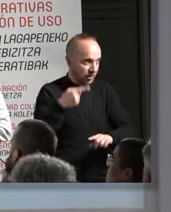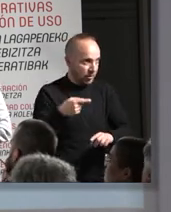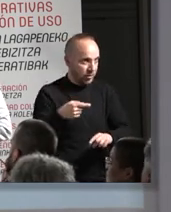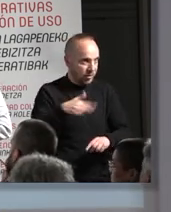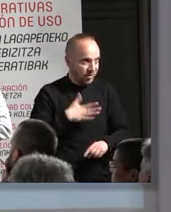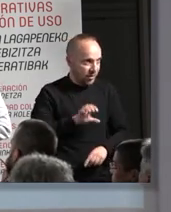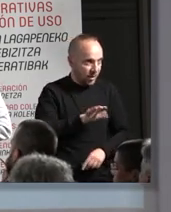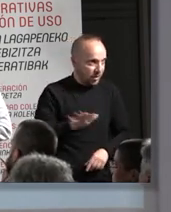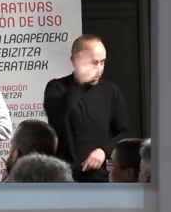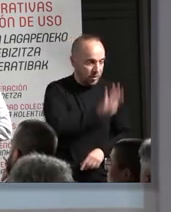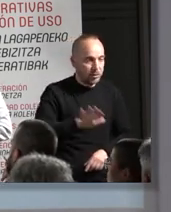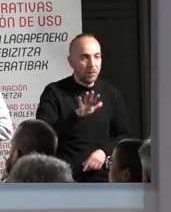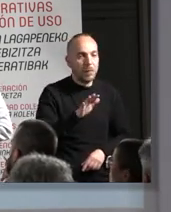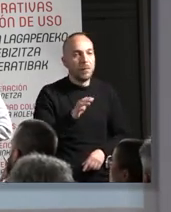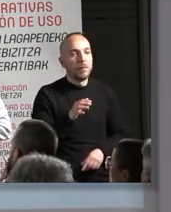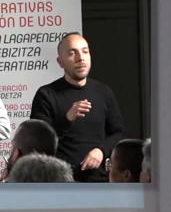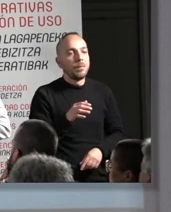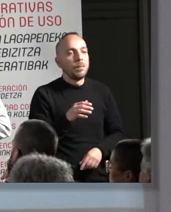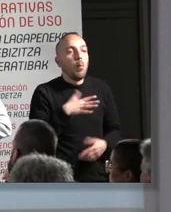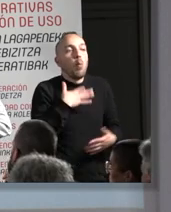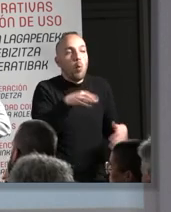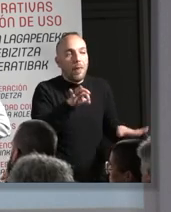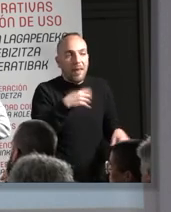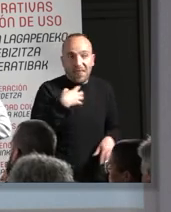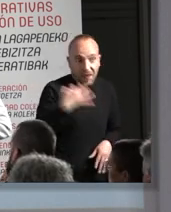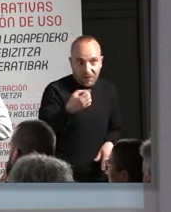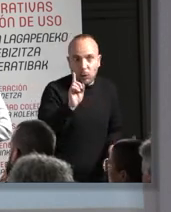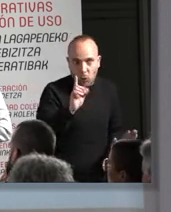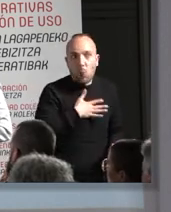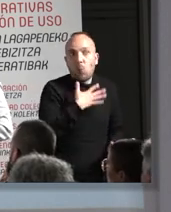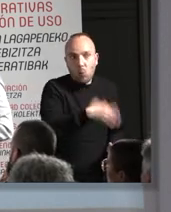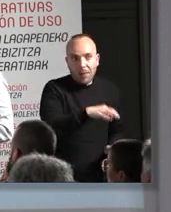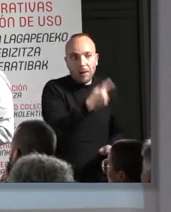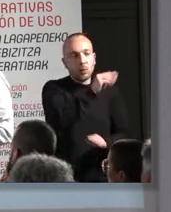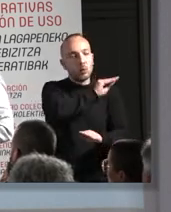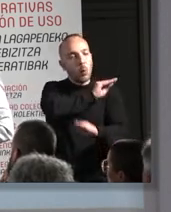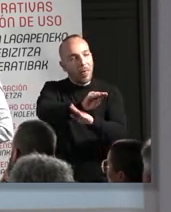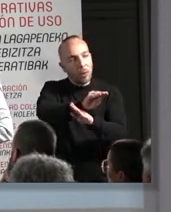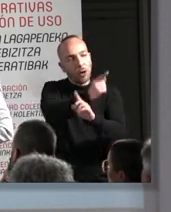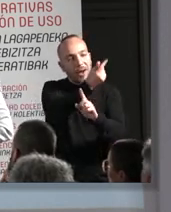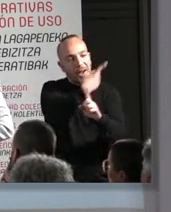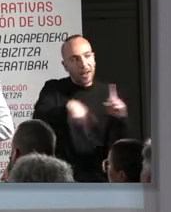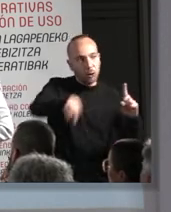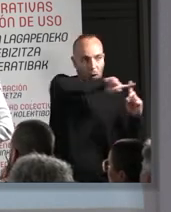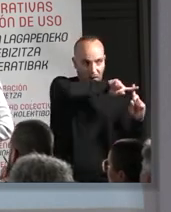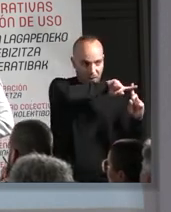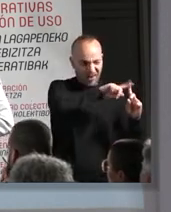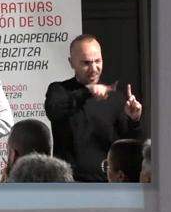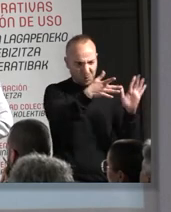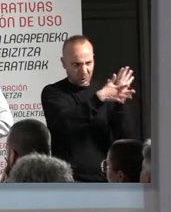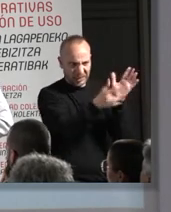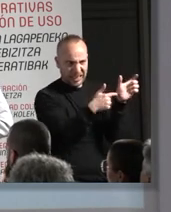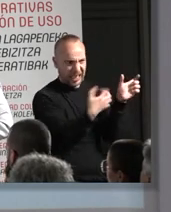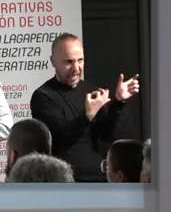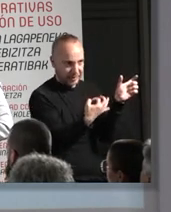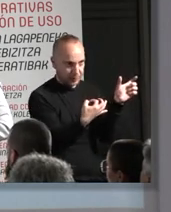Puede haber, yo no digo que tenga que haber, una subvención retornable, después explicaré la figura, por ejemplo,